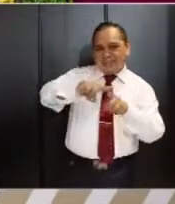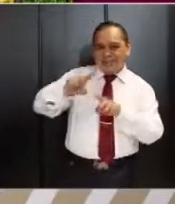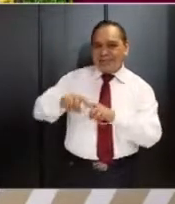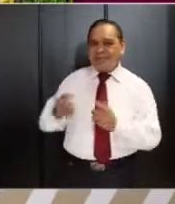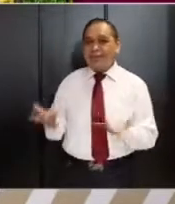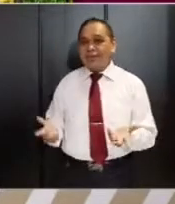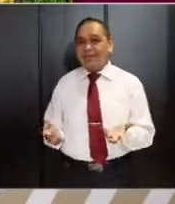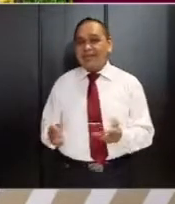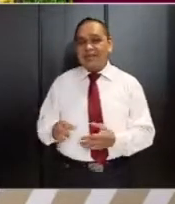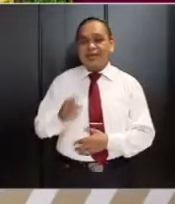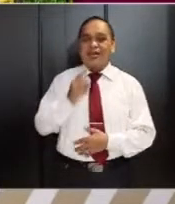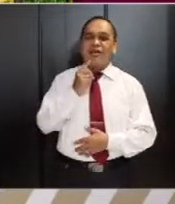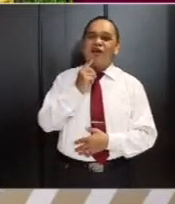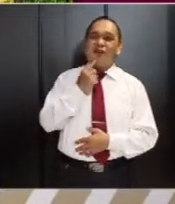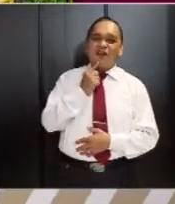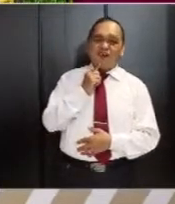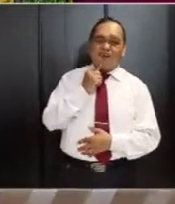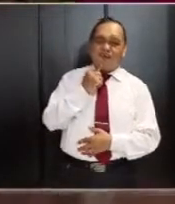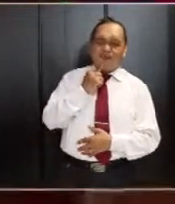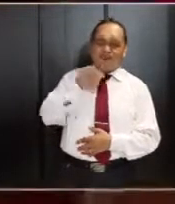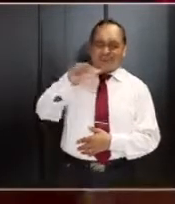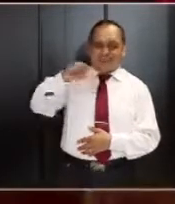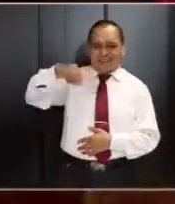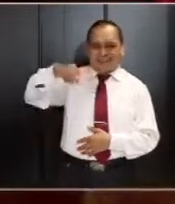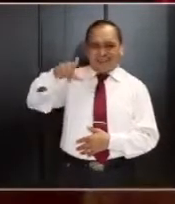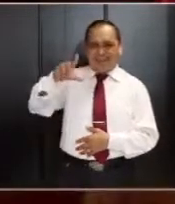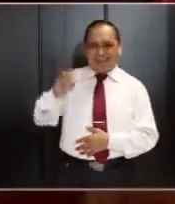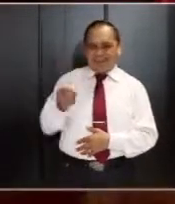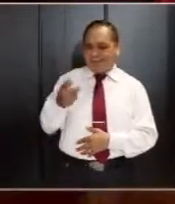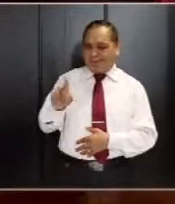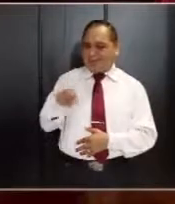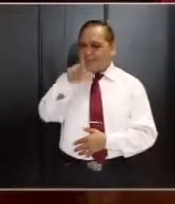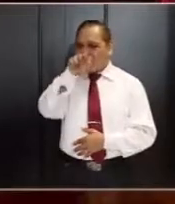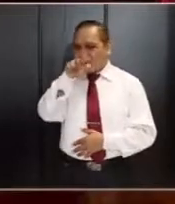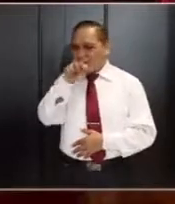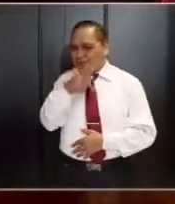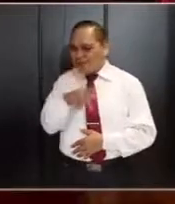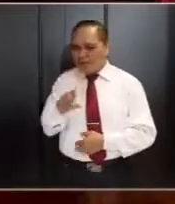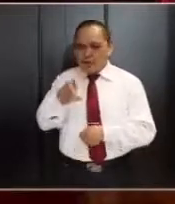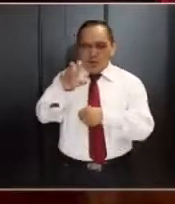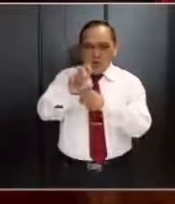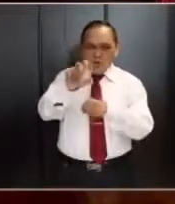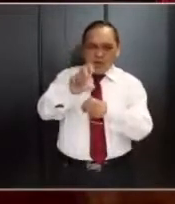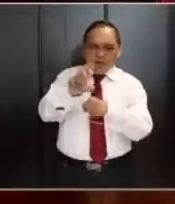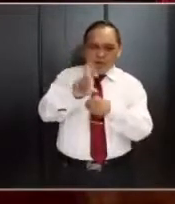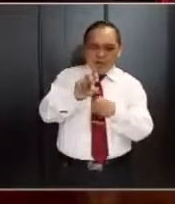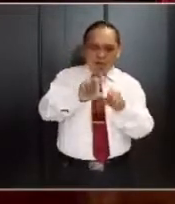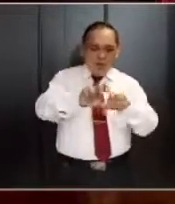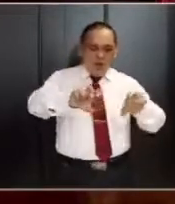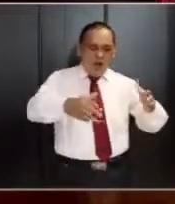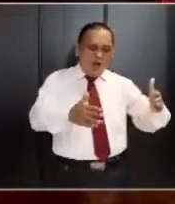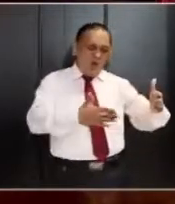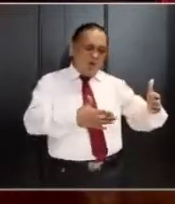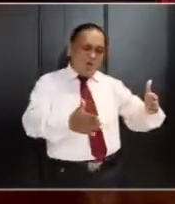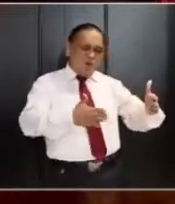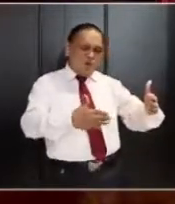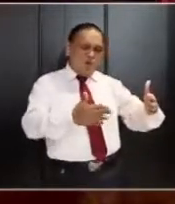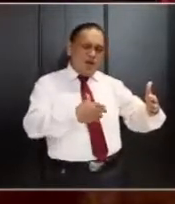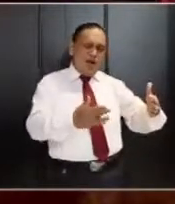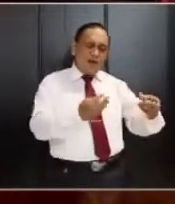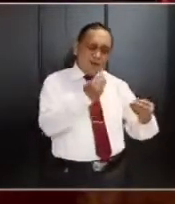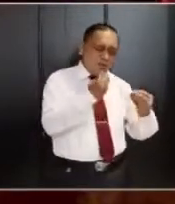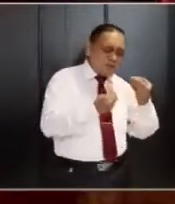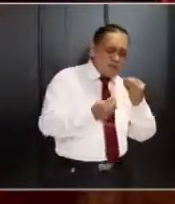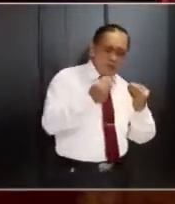los disfruta, dijo, nunca te deshagas de tus gallinitas, y además comimos huevito de gallina que tiene otro color, estaba